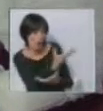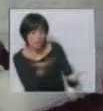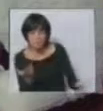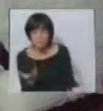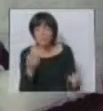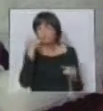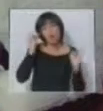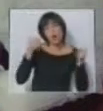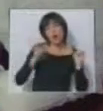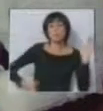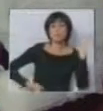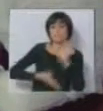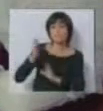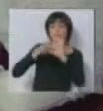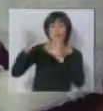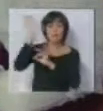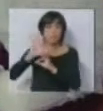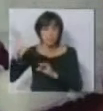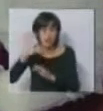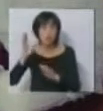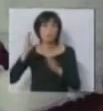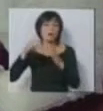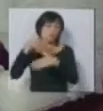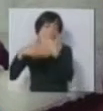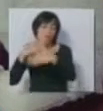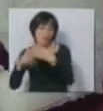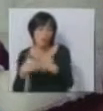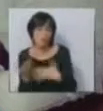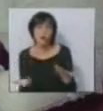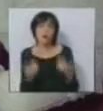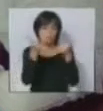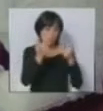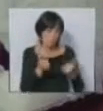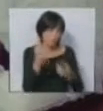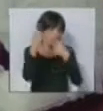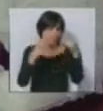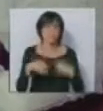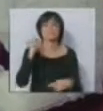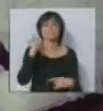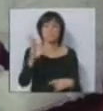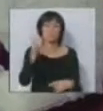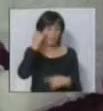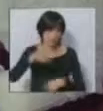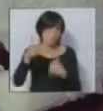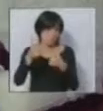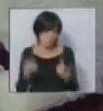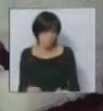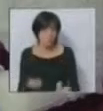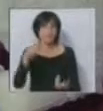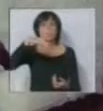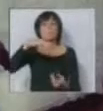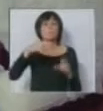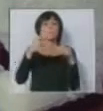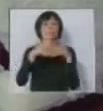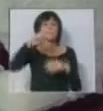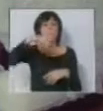fue a jugar a Europa. Si bien militó muy bien por algunos clubes europeos, y hoy está jugando en el Inter de Milán, que es uno de los